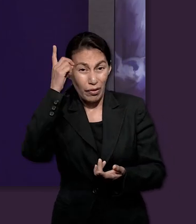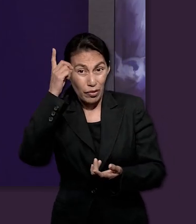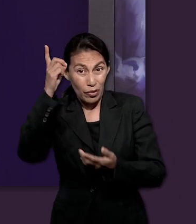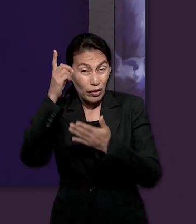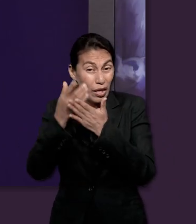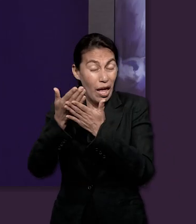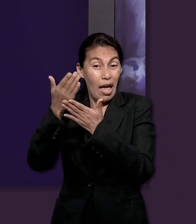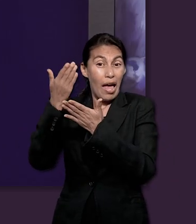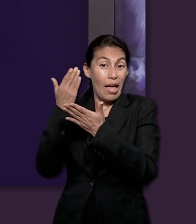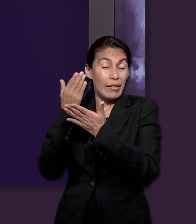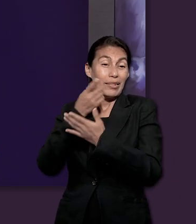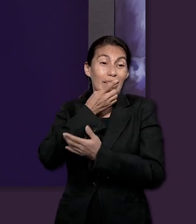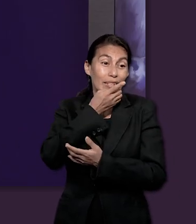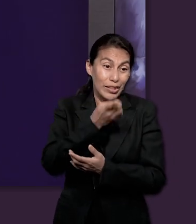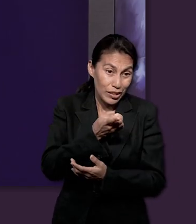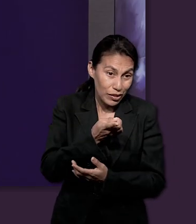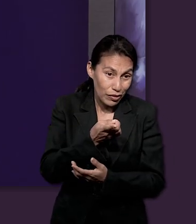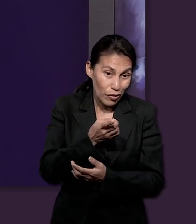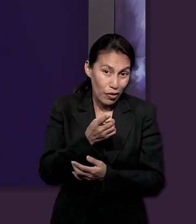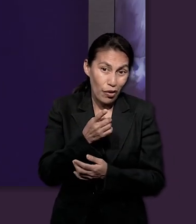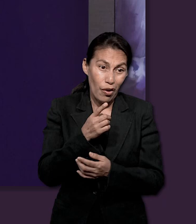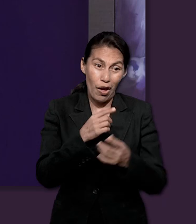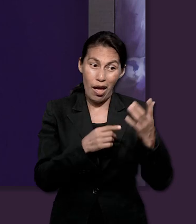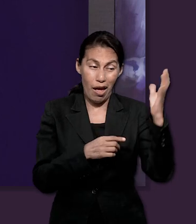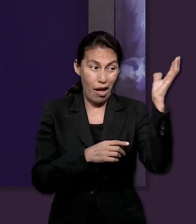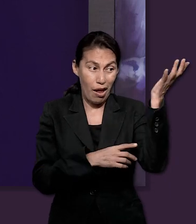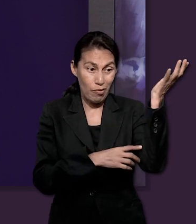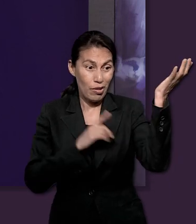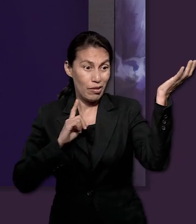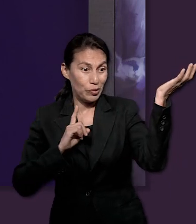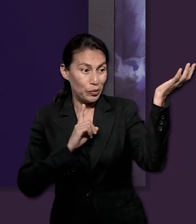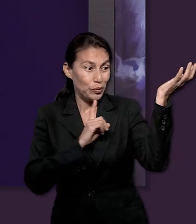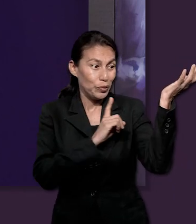de Dios ya les había dicho, ¿no? Que no lo